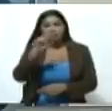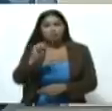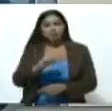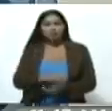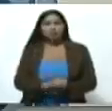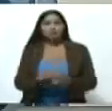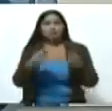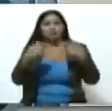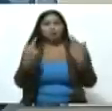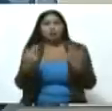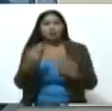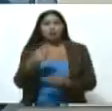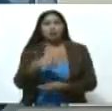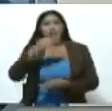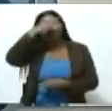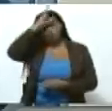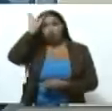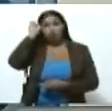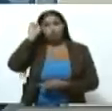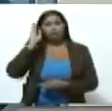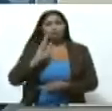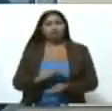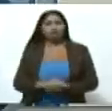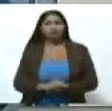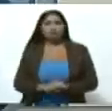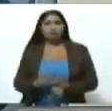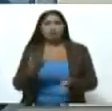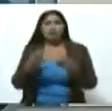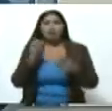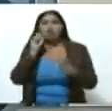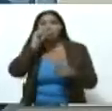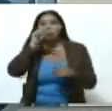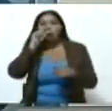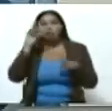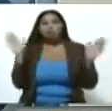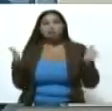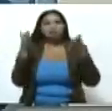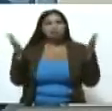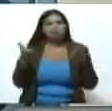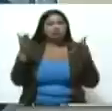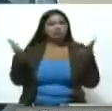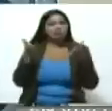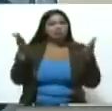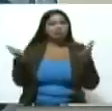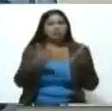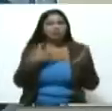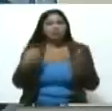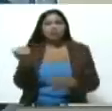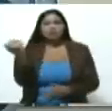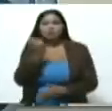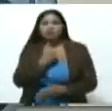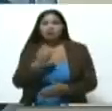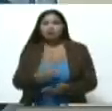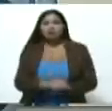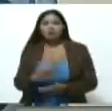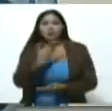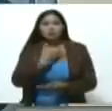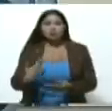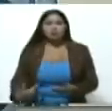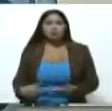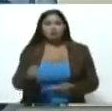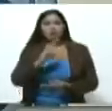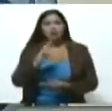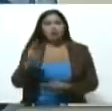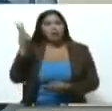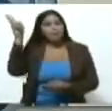del diario Trump, quien a través de Twitter incitó al asesinato del presidente de la República